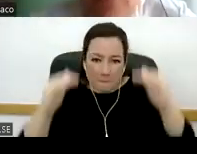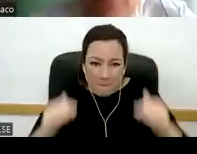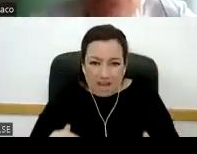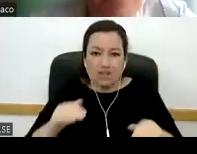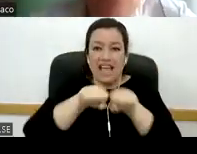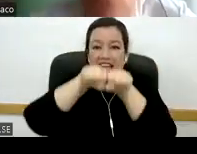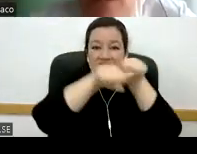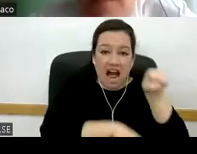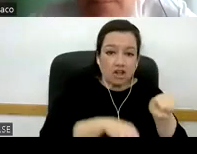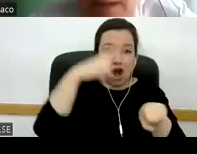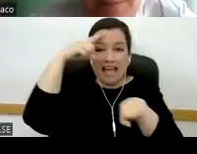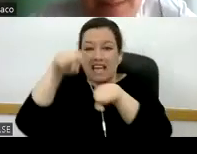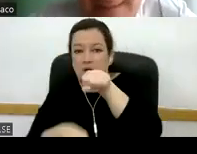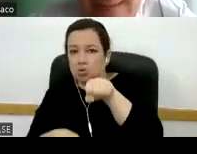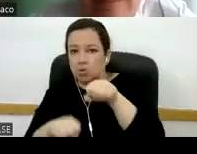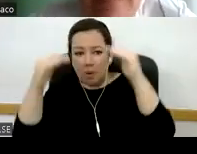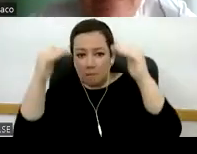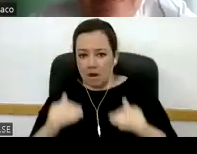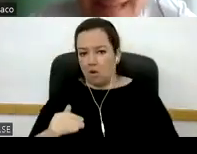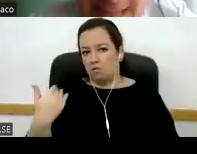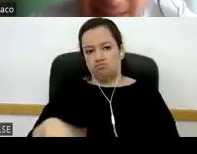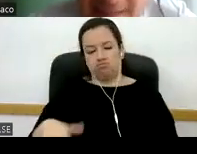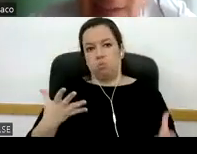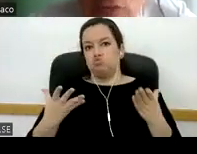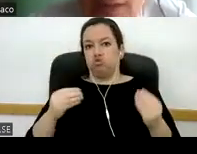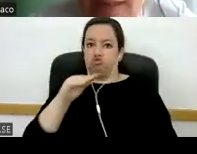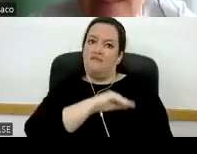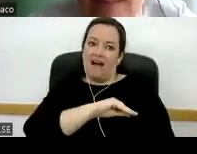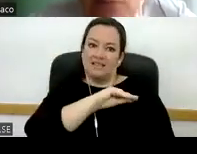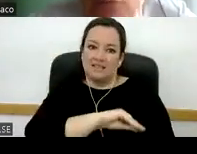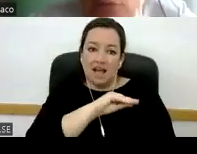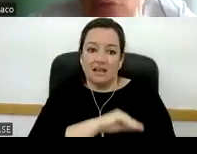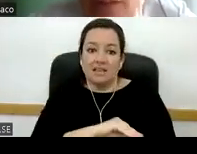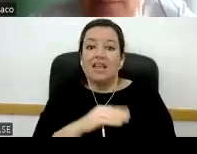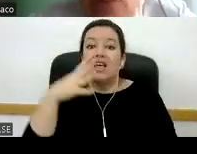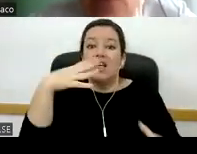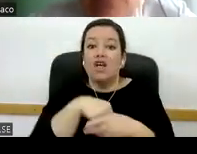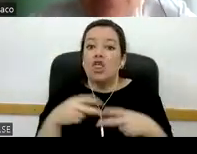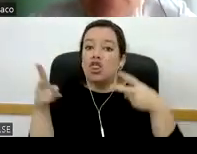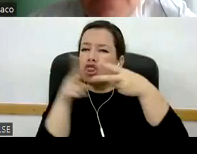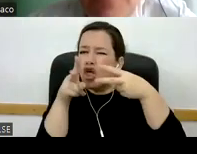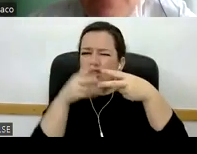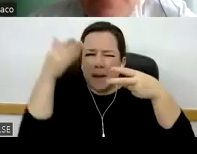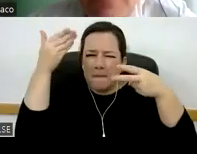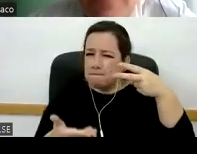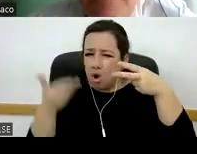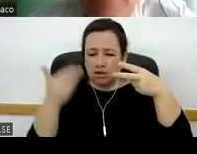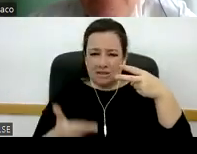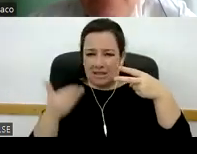el riesgo cardiovascular una barbaridad. Y aquí resulta que tenemos dos elementos que son